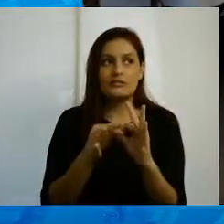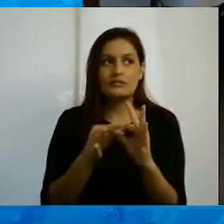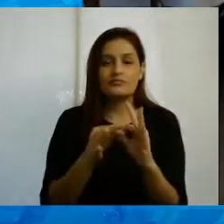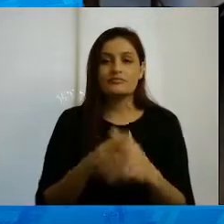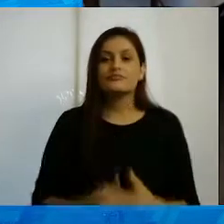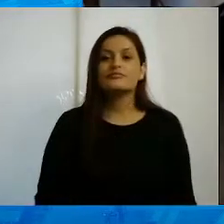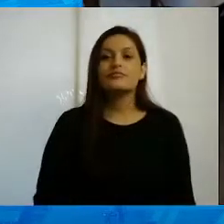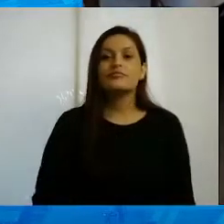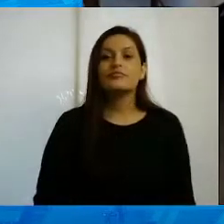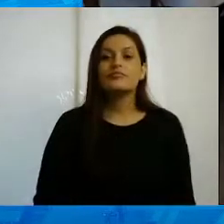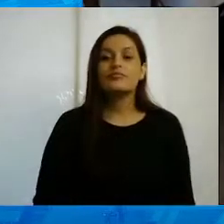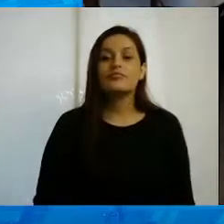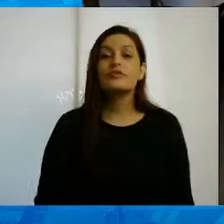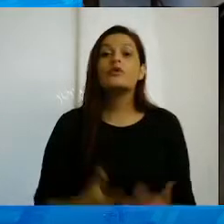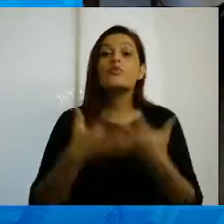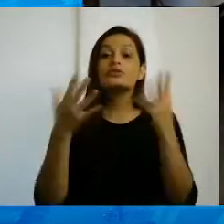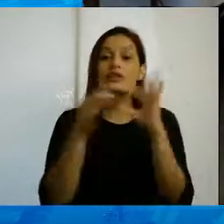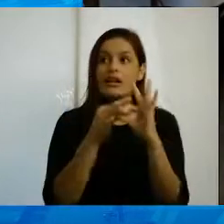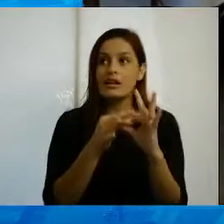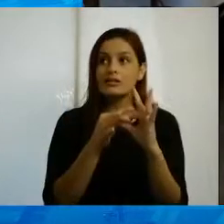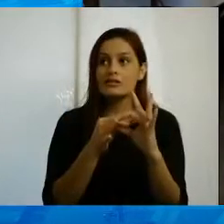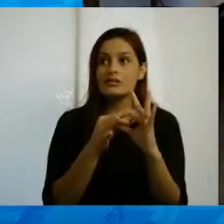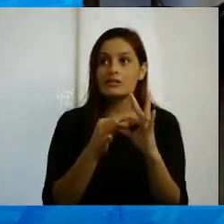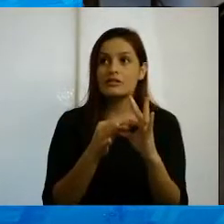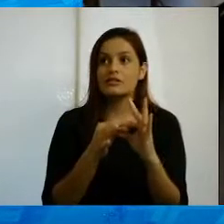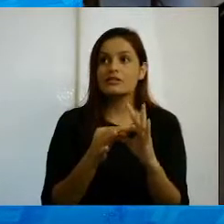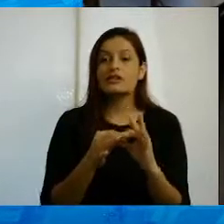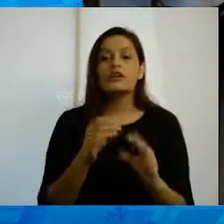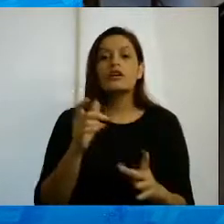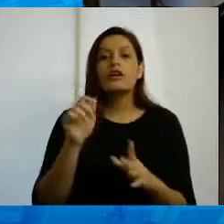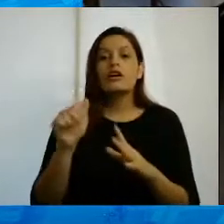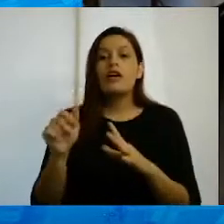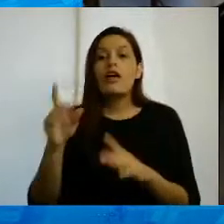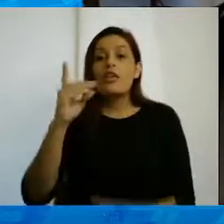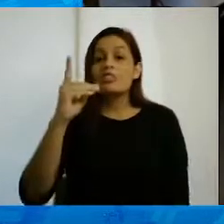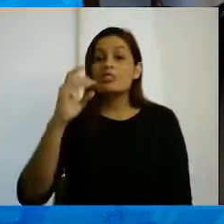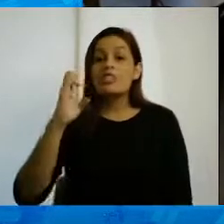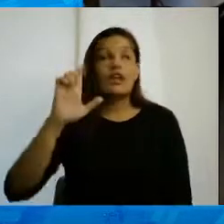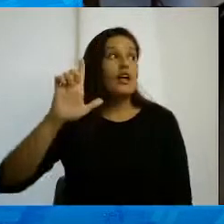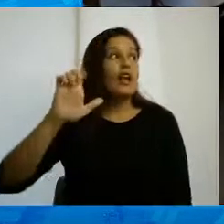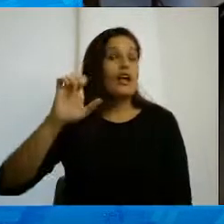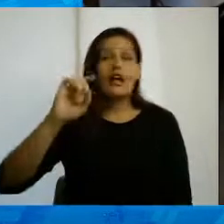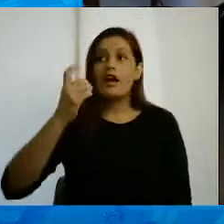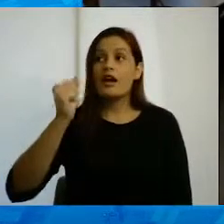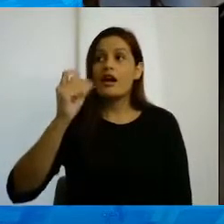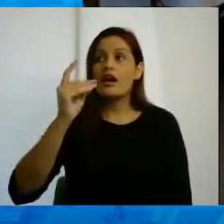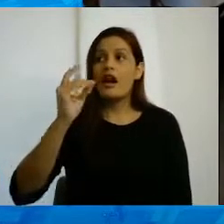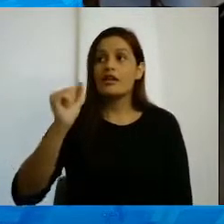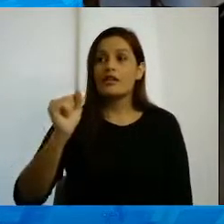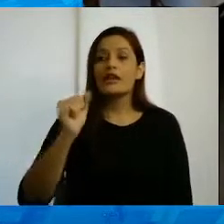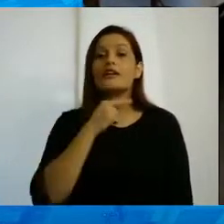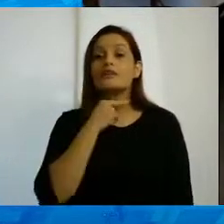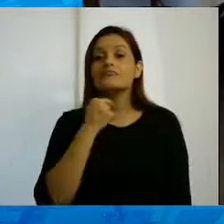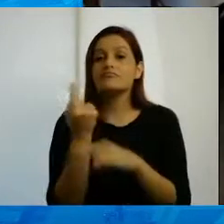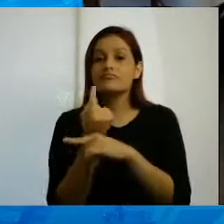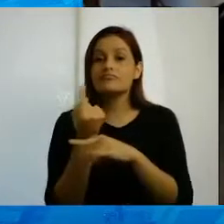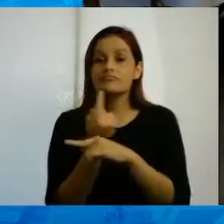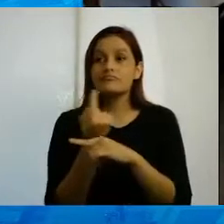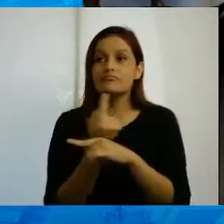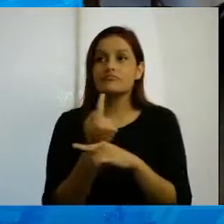Muchas gracias, concejales, delegadas. Si quiere agregar algunas palabras. Sí, creo